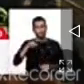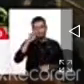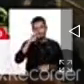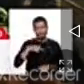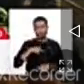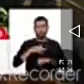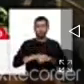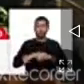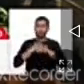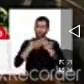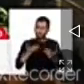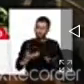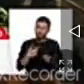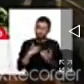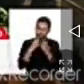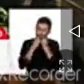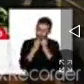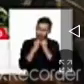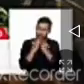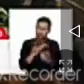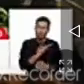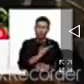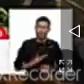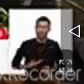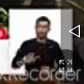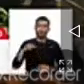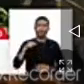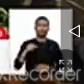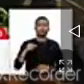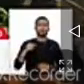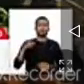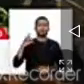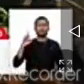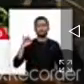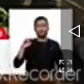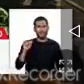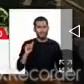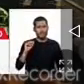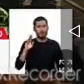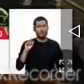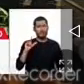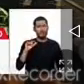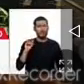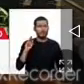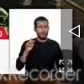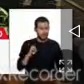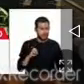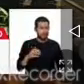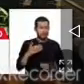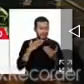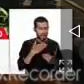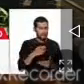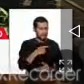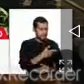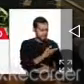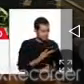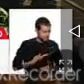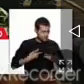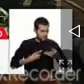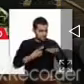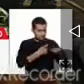Saludo con aprecio al honorable presidenta de la República, doña Dina Boluarte. Muchas gracias, presidenta, por su